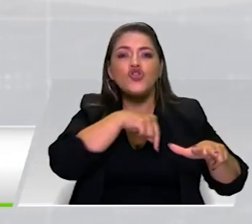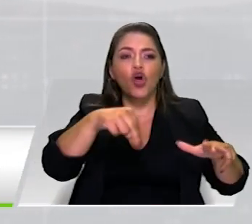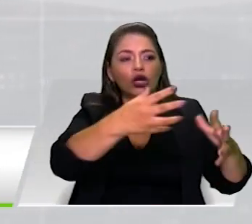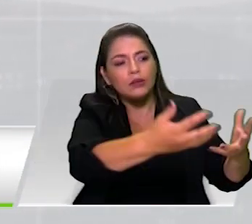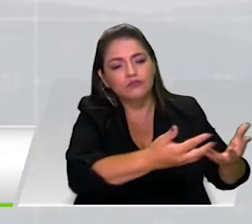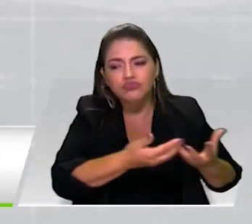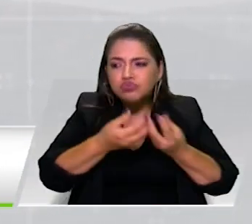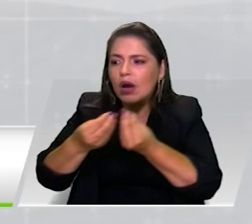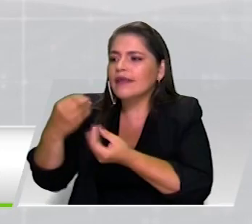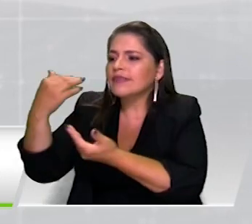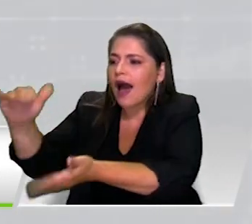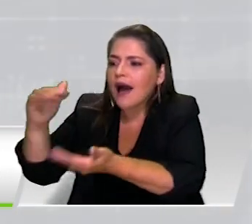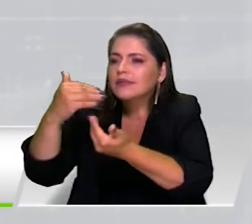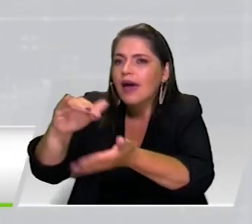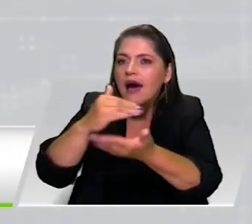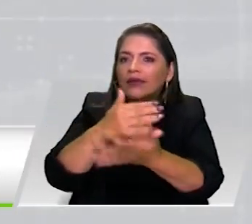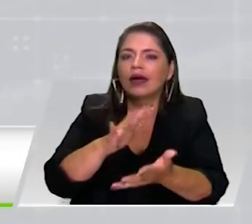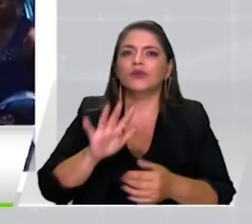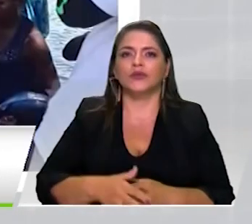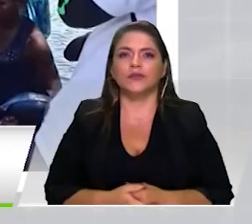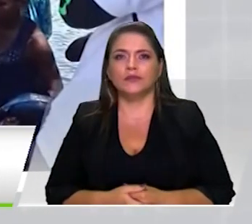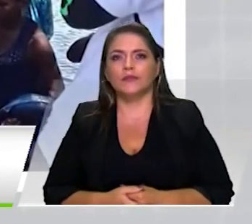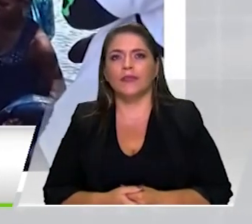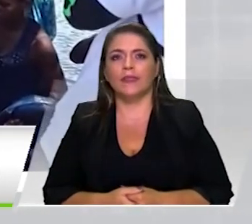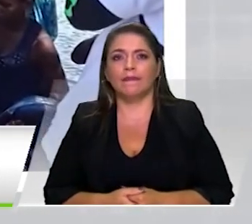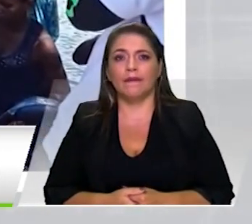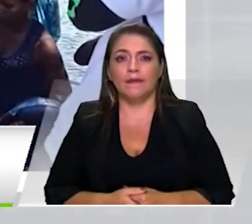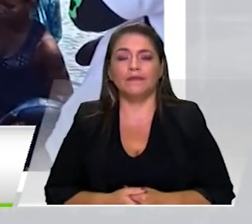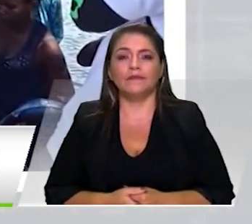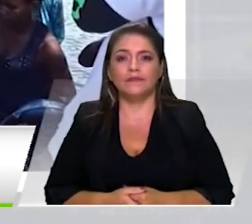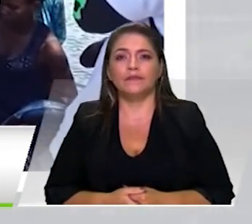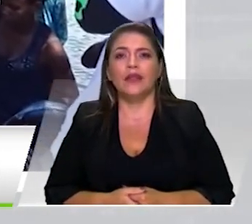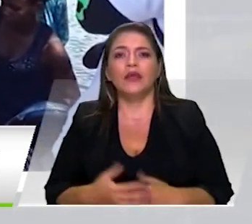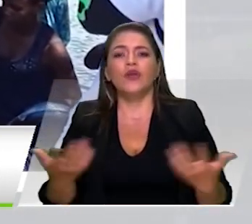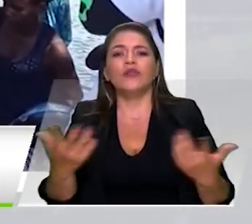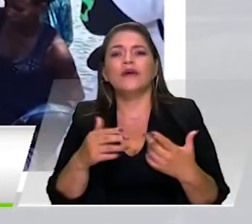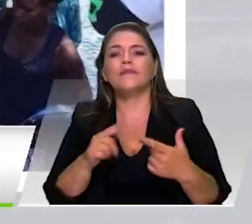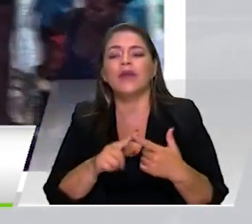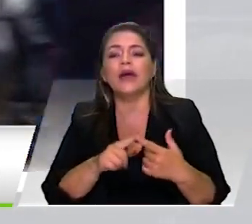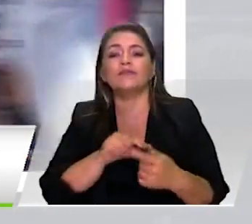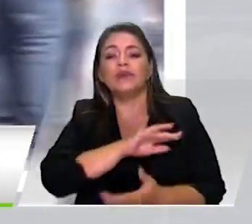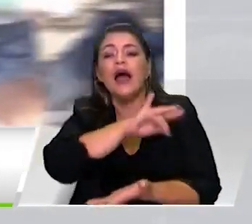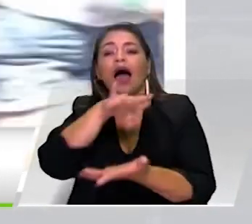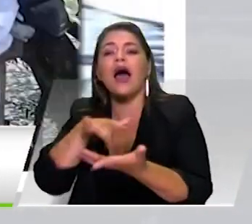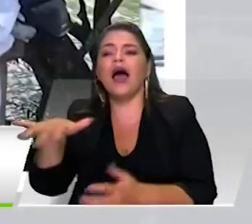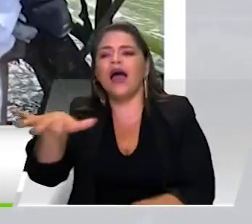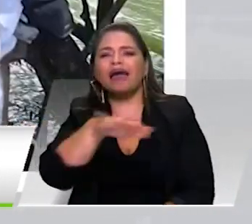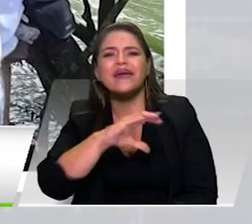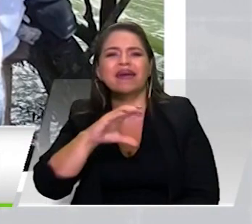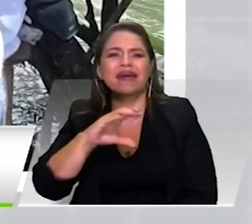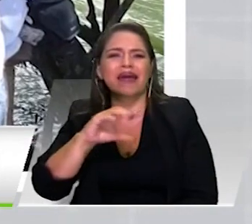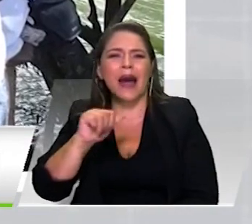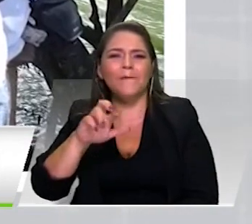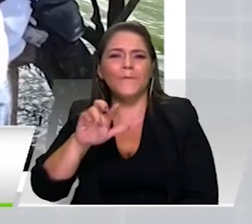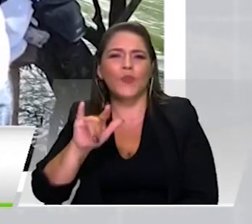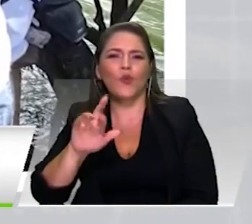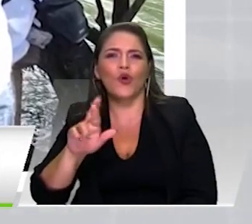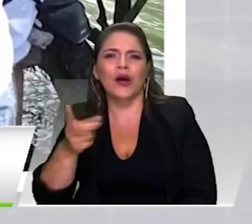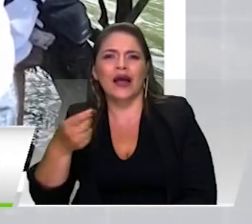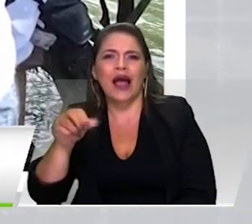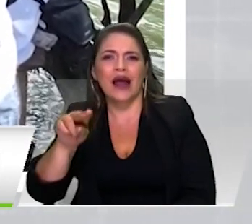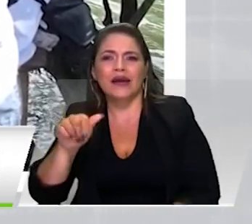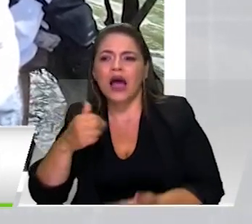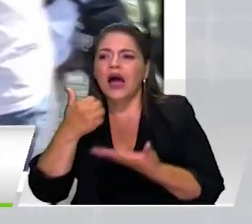y entregarles esos kits sanitarios. Pero también han ido hasta la puerta del Darién en Capurganá y Acandí para entregarles estas